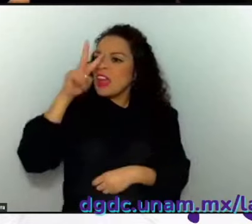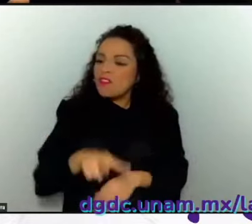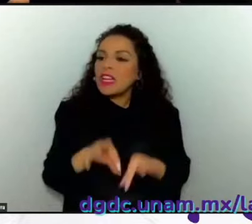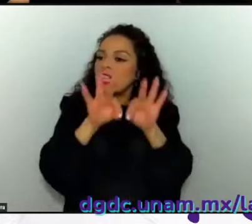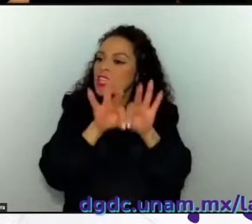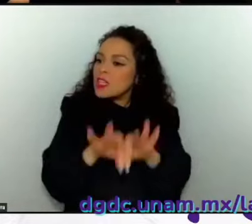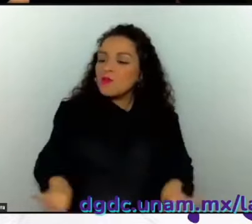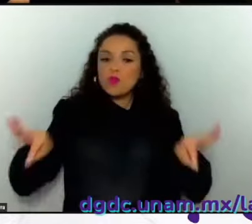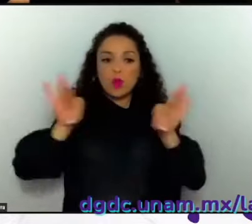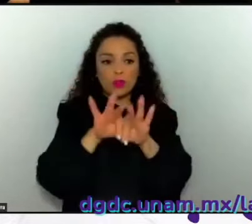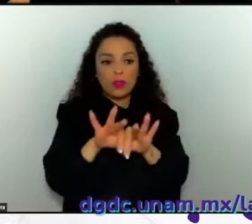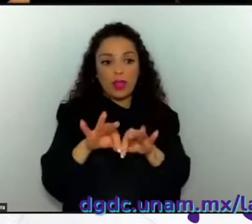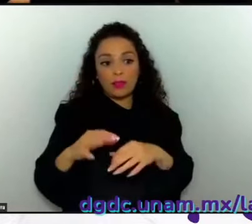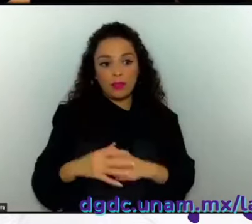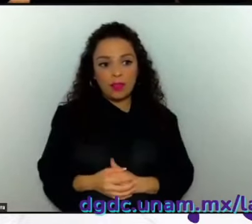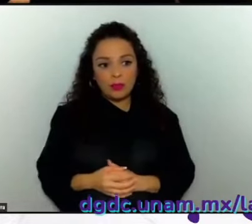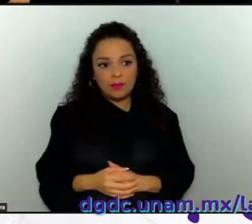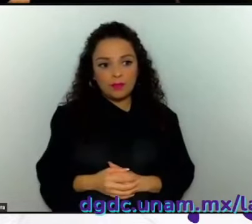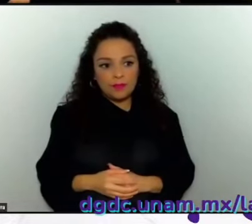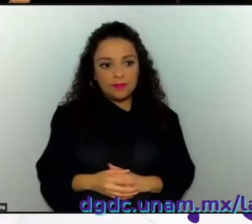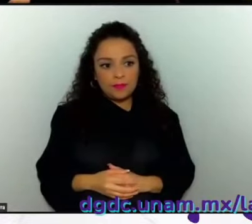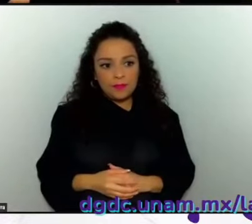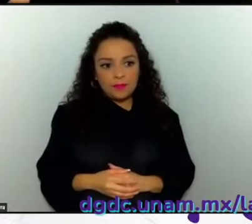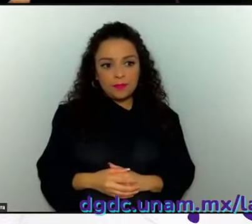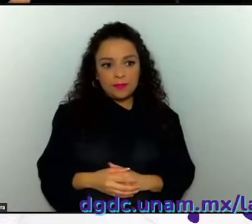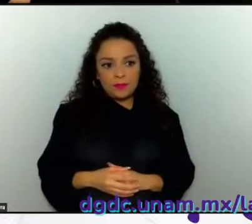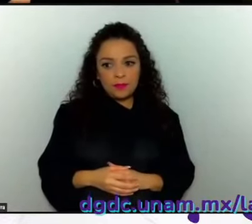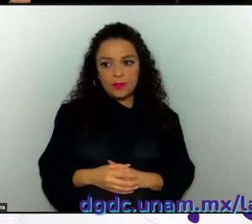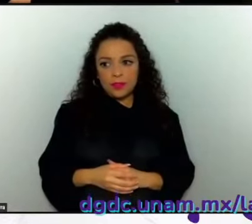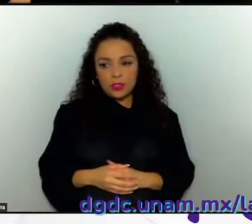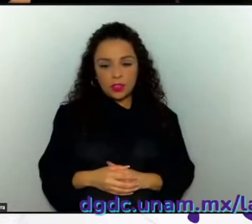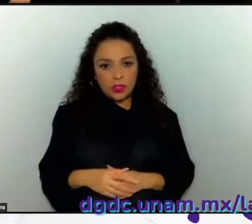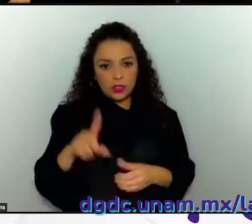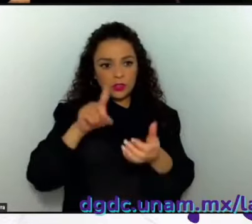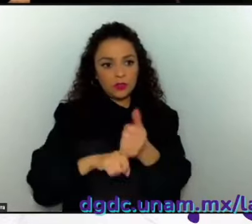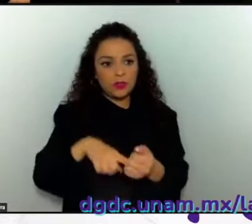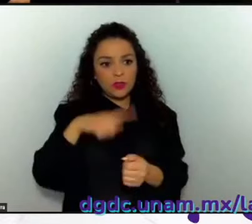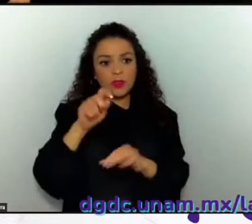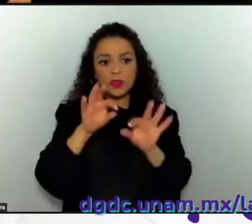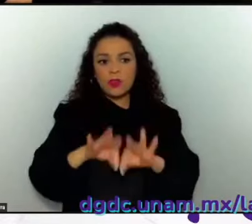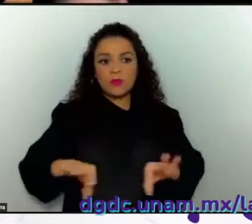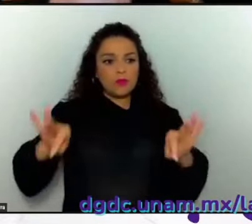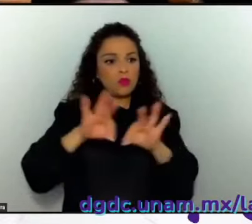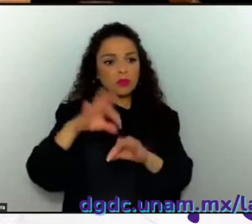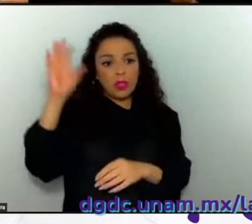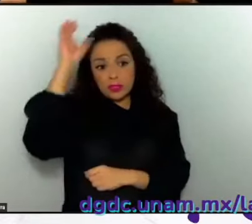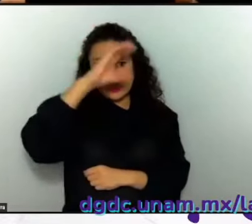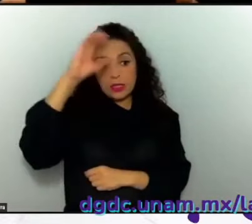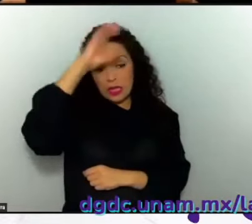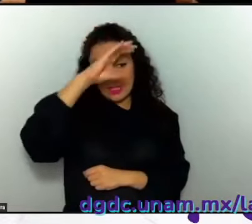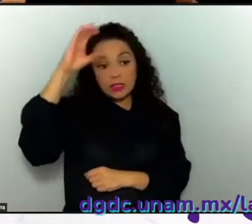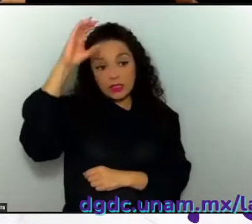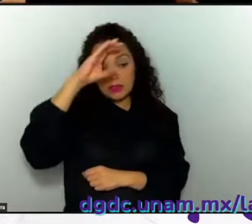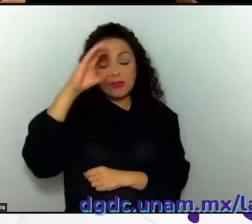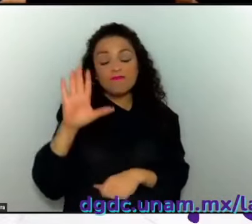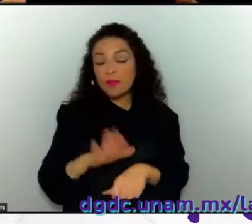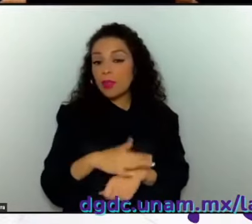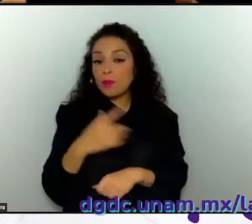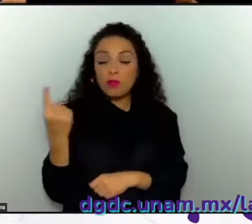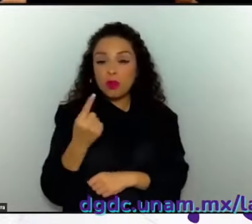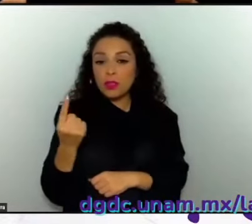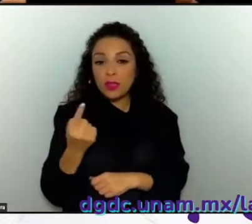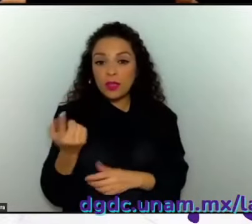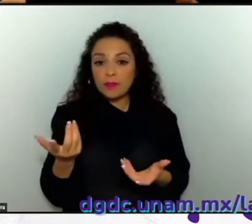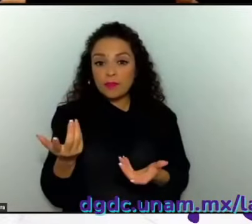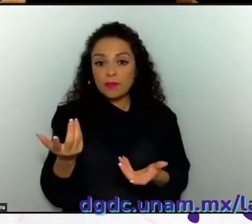Me voy a poner dramático. Pero no, empezando por la importancia de la ciencia. Yo creo que ha sido,